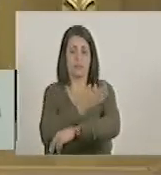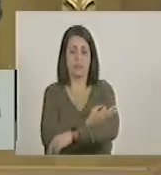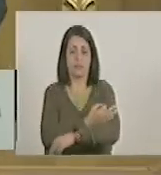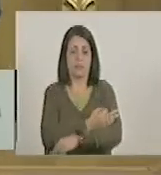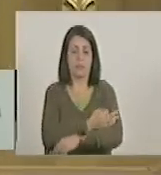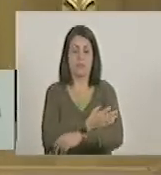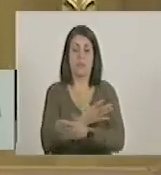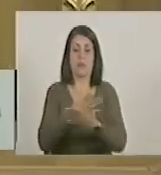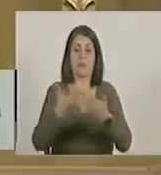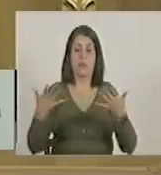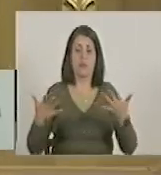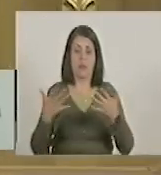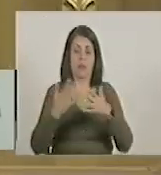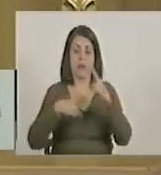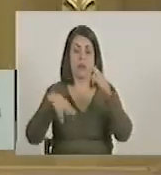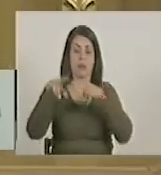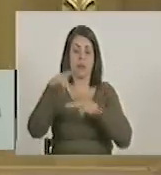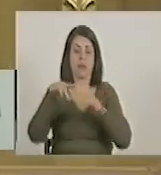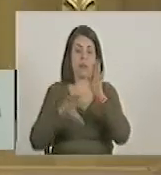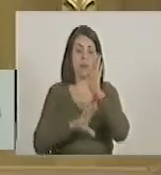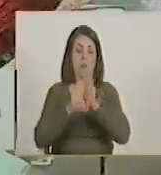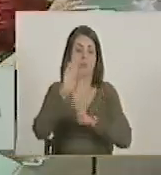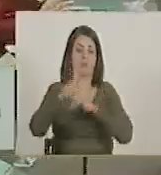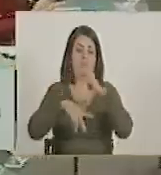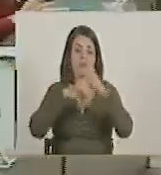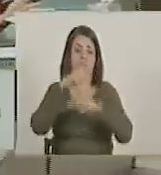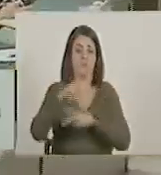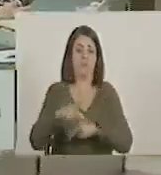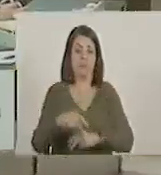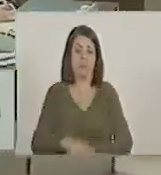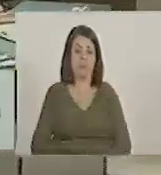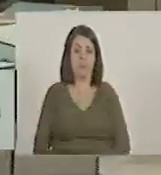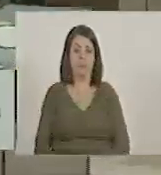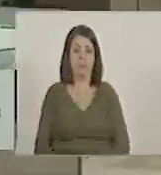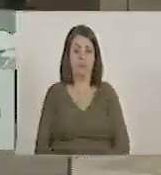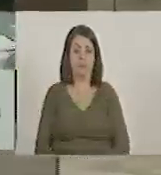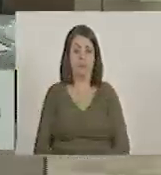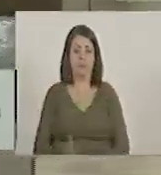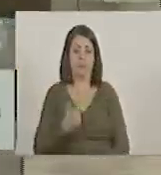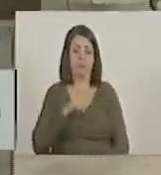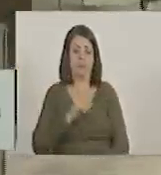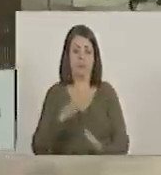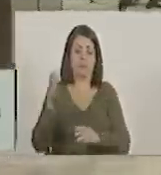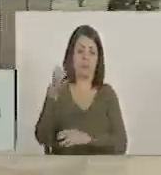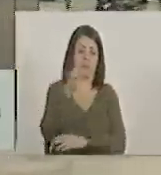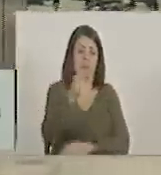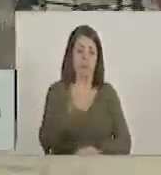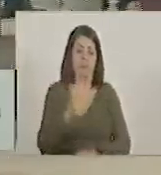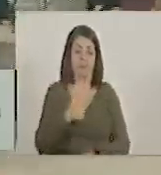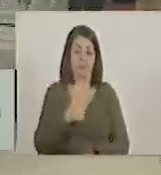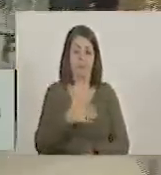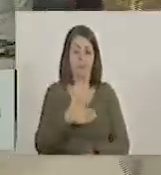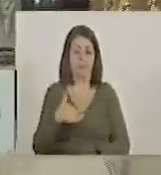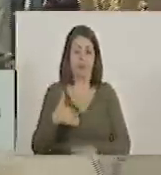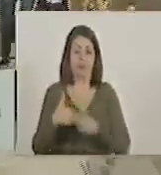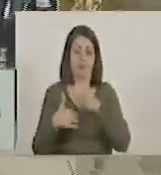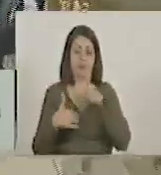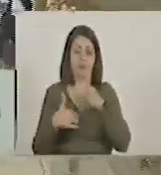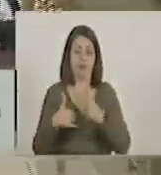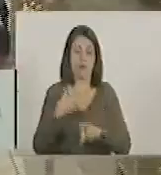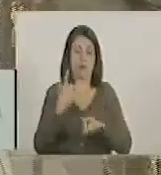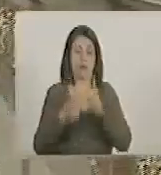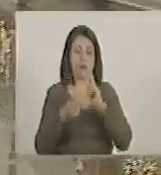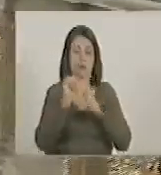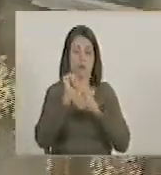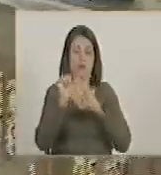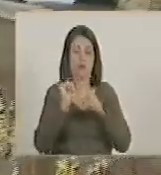Venezuela con un altísimo grado de desarrollo productivo que sin lugar a dudas vamos a alcanzar. Yo quisiera mencionar algunos de